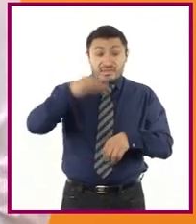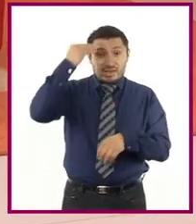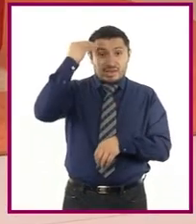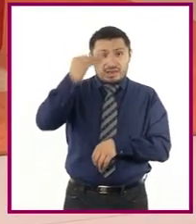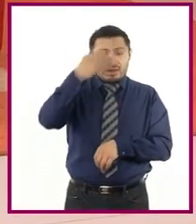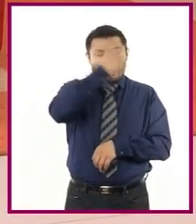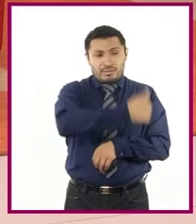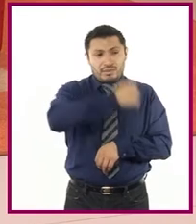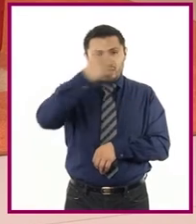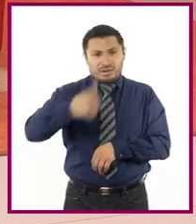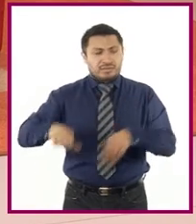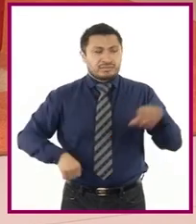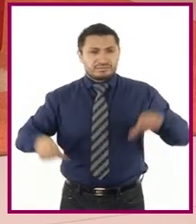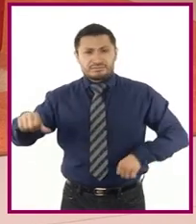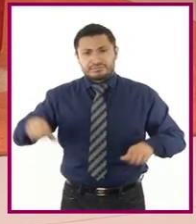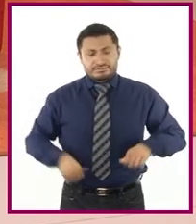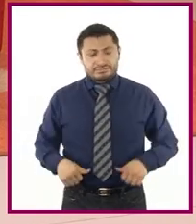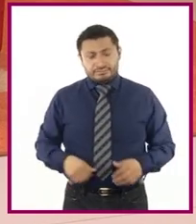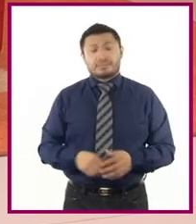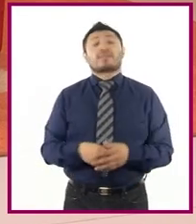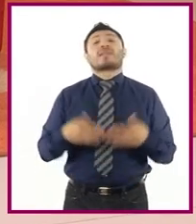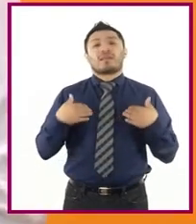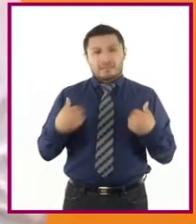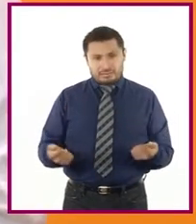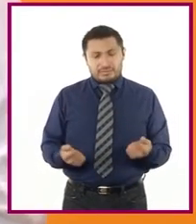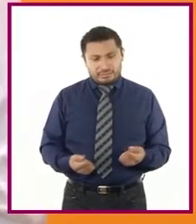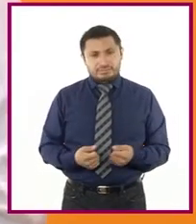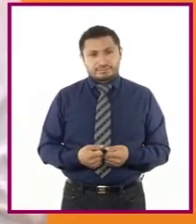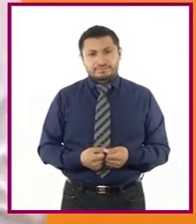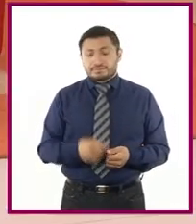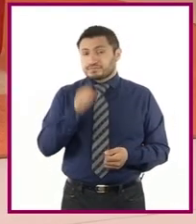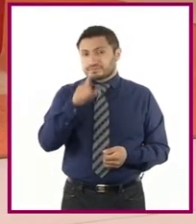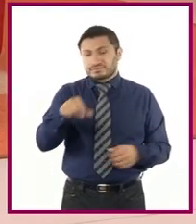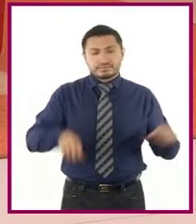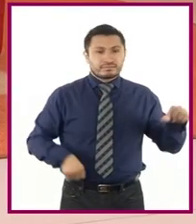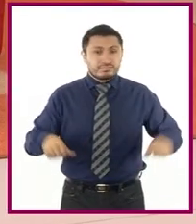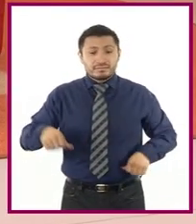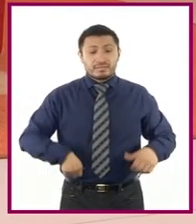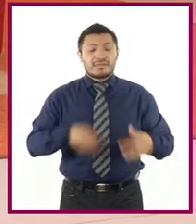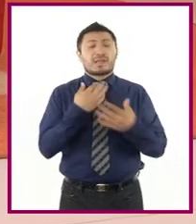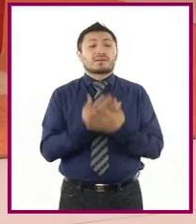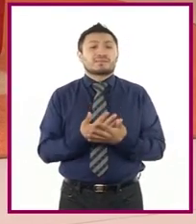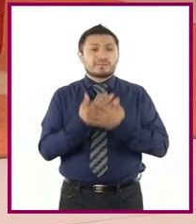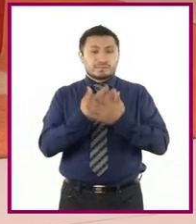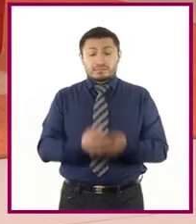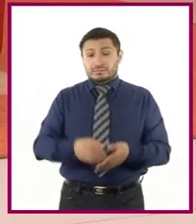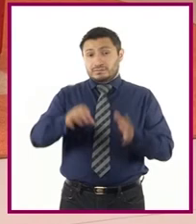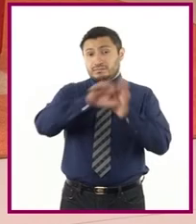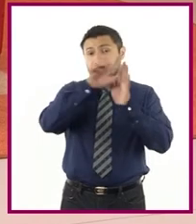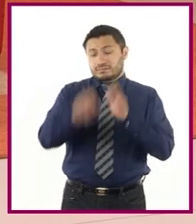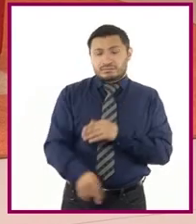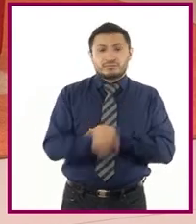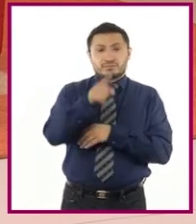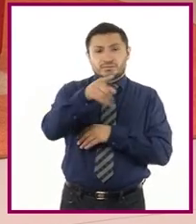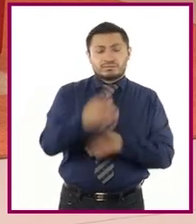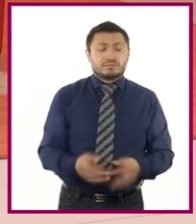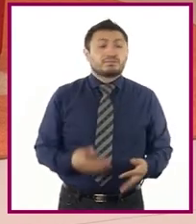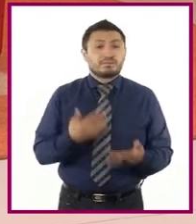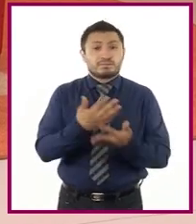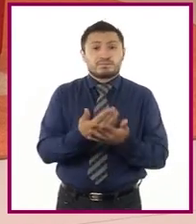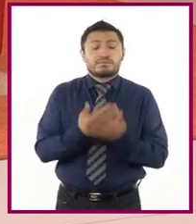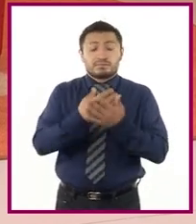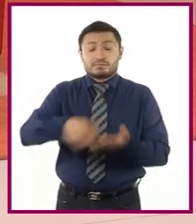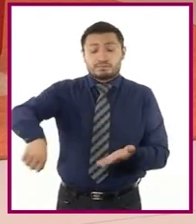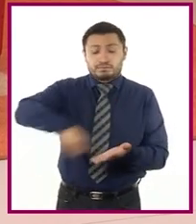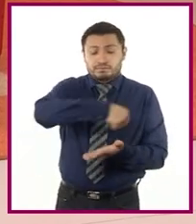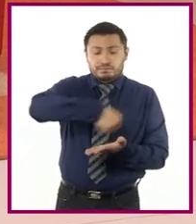acción. Así es, y también las acciones de espera, como cuando tienes que dejar en pausa el planchado de